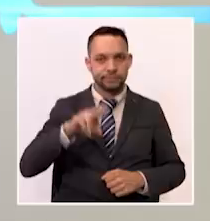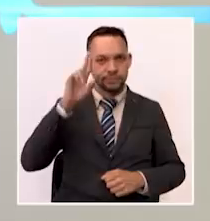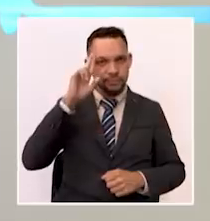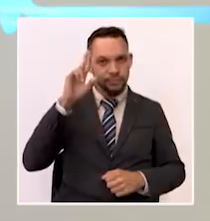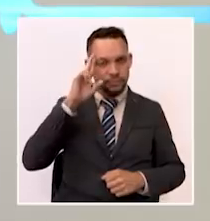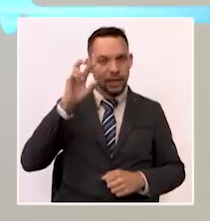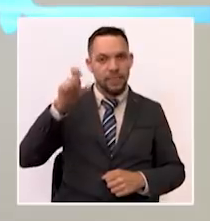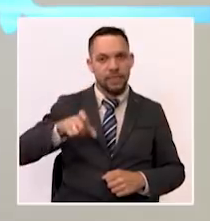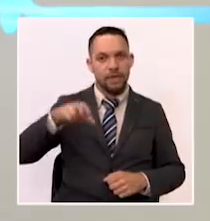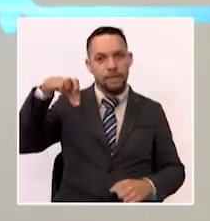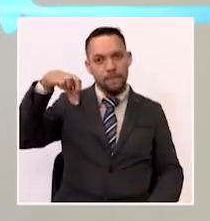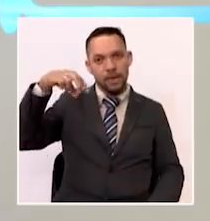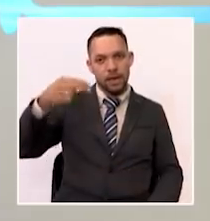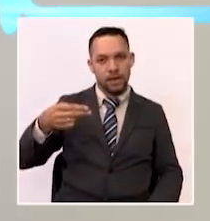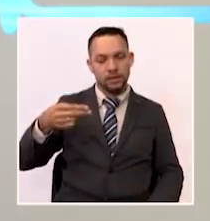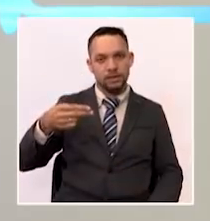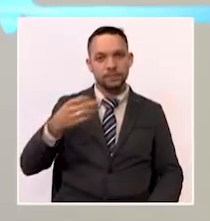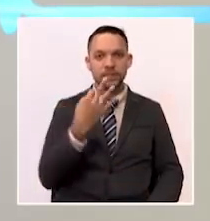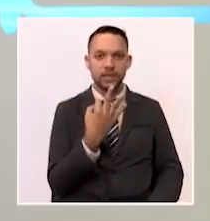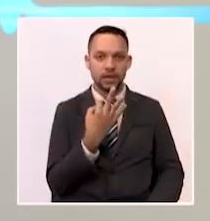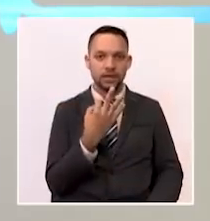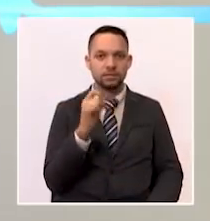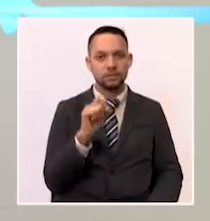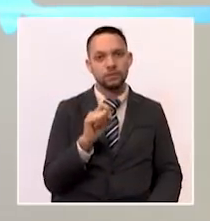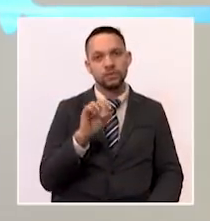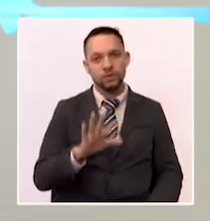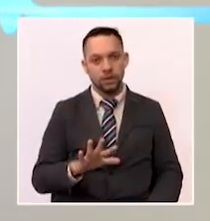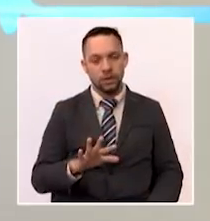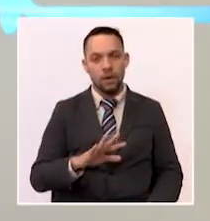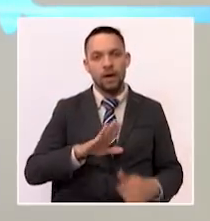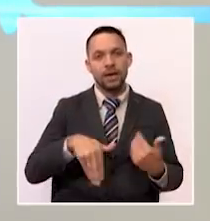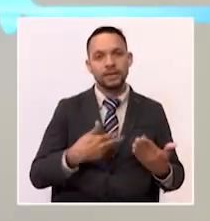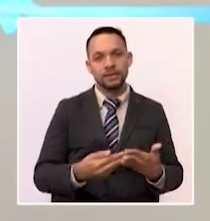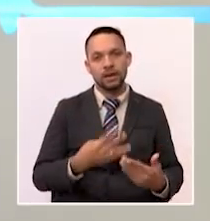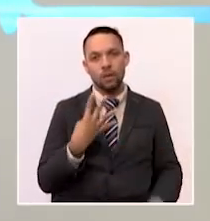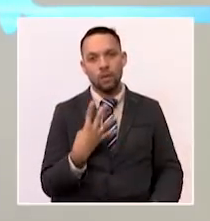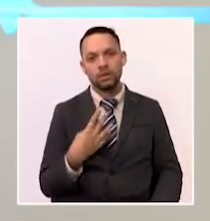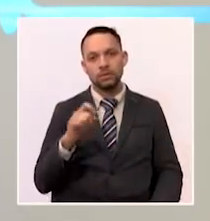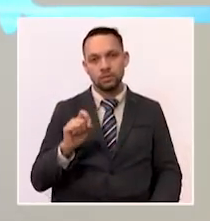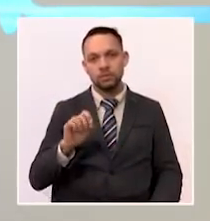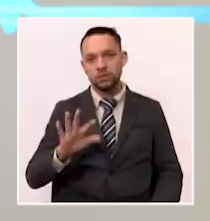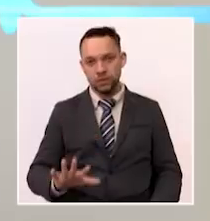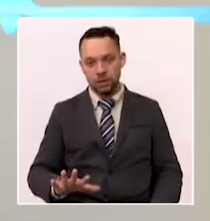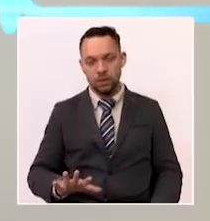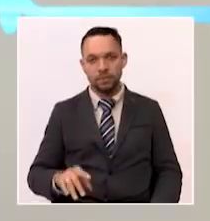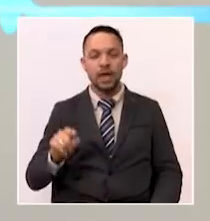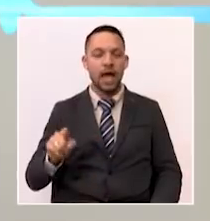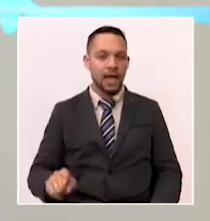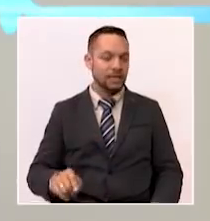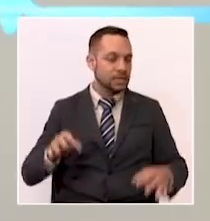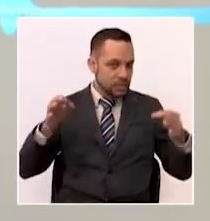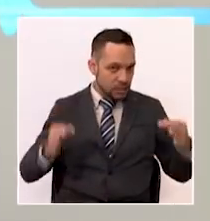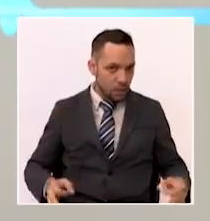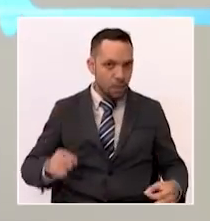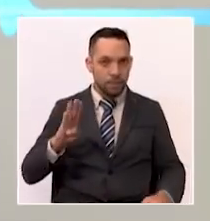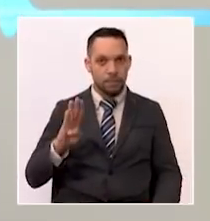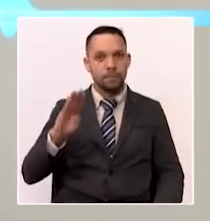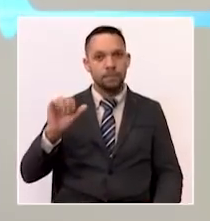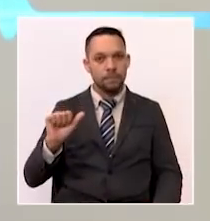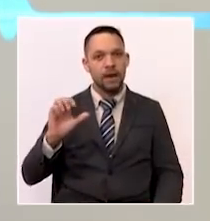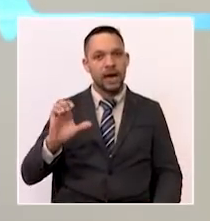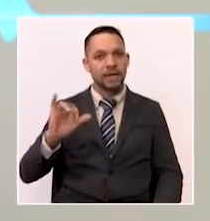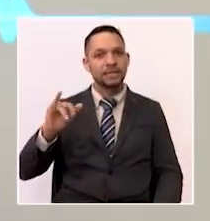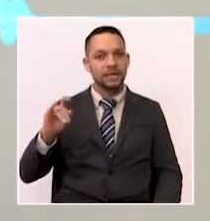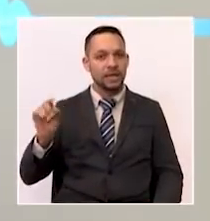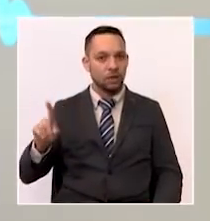pH bajo, o sea, okay, entre 3.5 y 4.5. Ahí es donde predominan los lactobacilos, que son nuestras bacterias amigas, que son las que nos